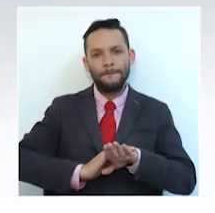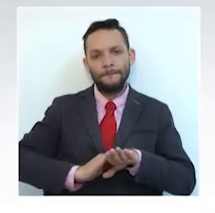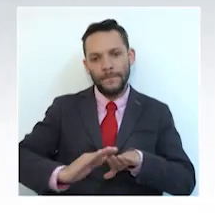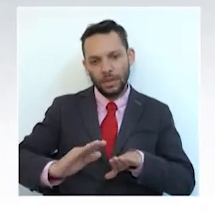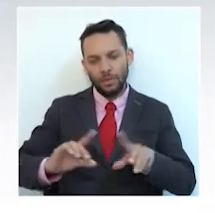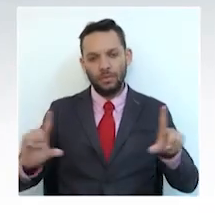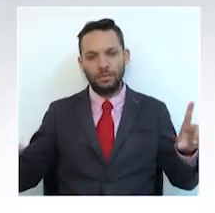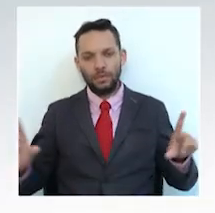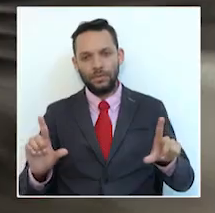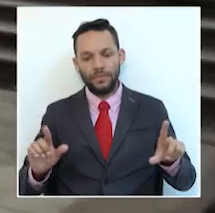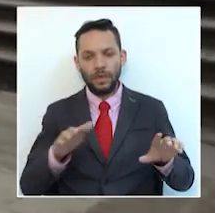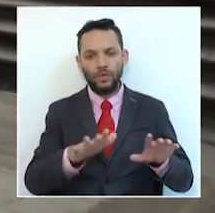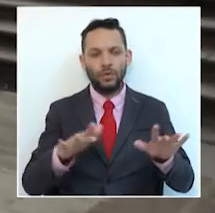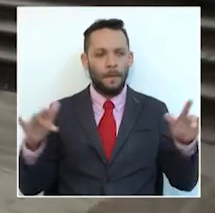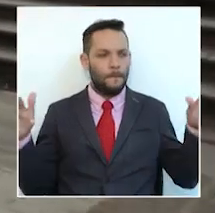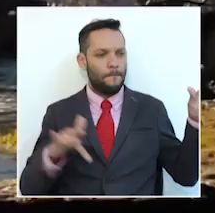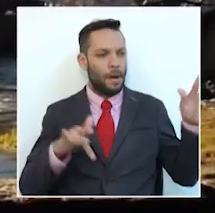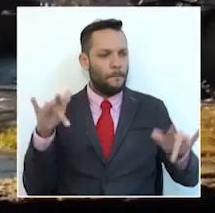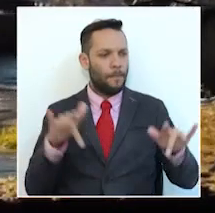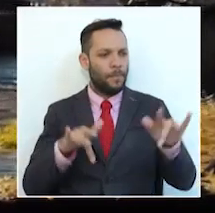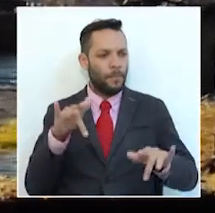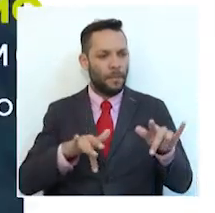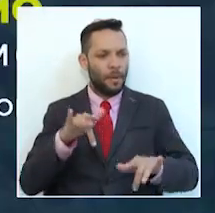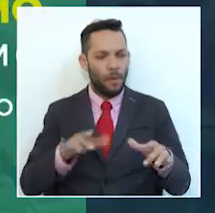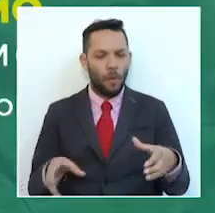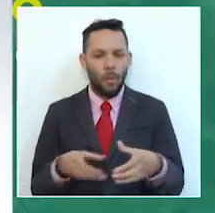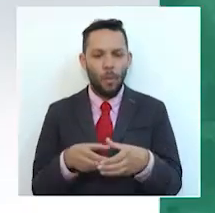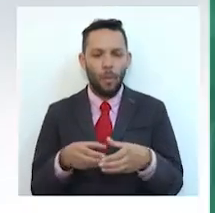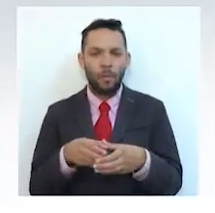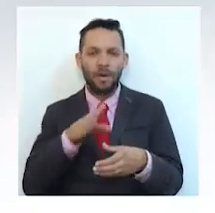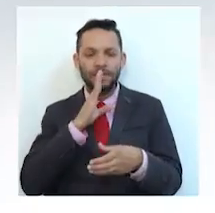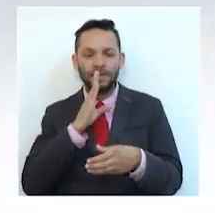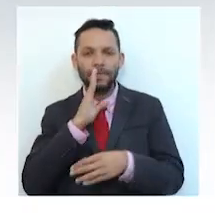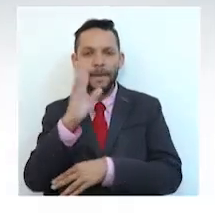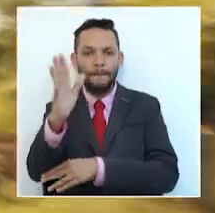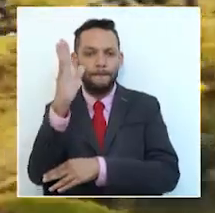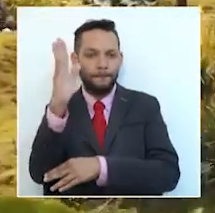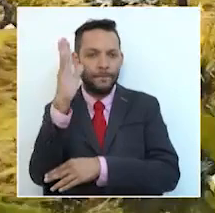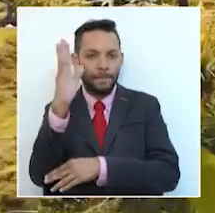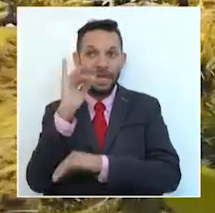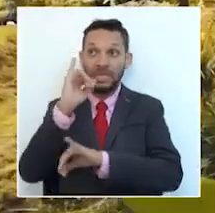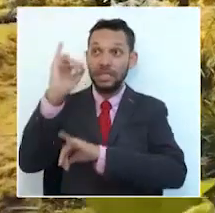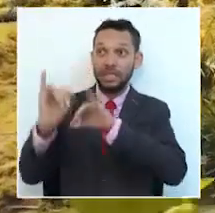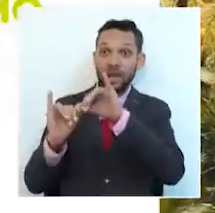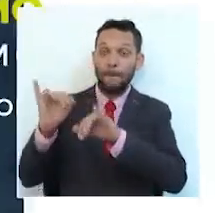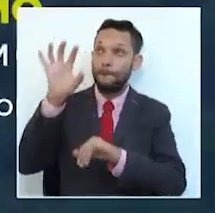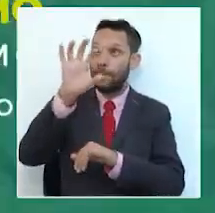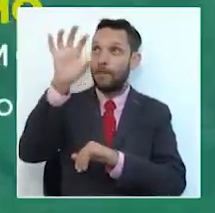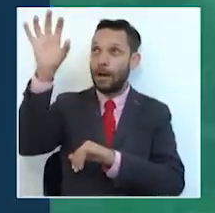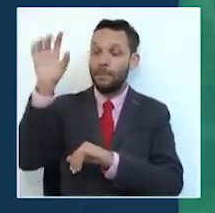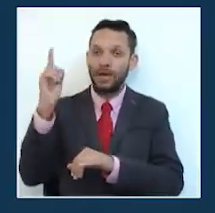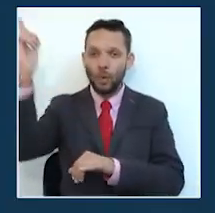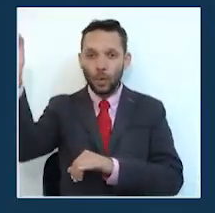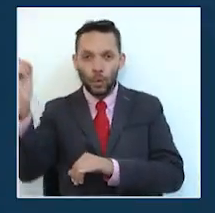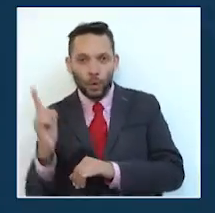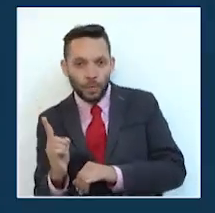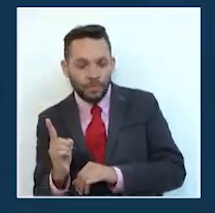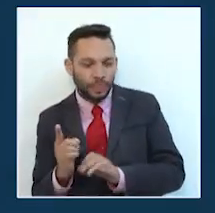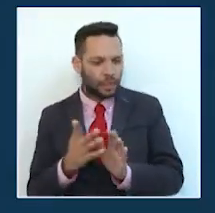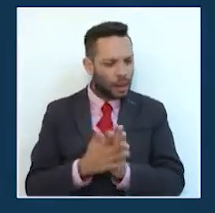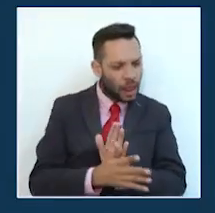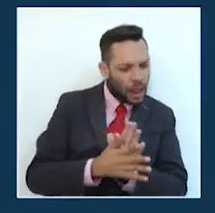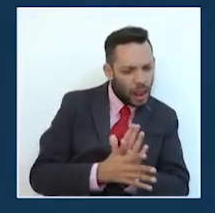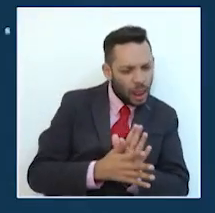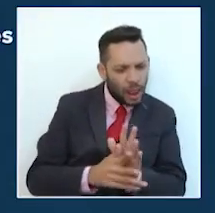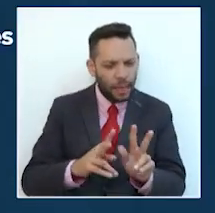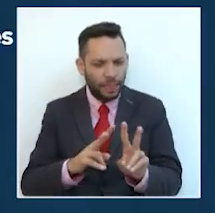congreso donde tenemos invitados conferencistas internacionales con diferentes temas que tienen que ver con